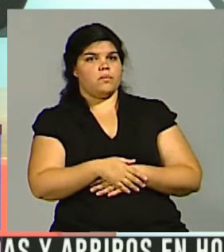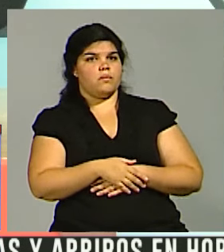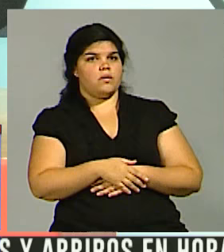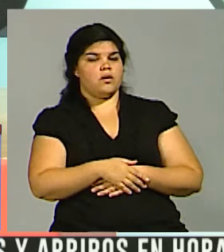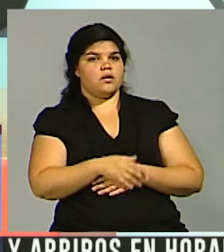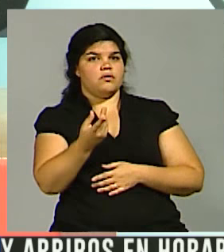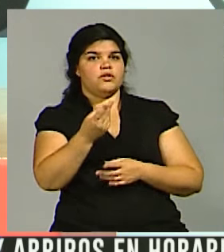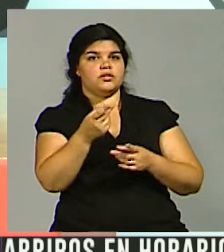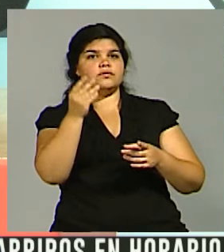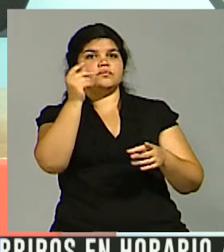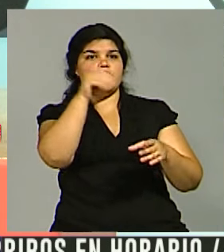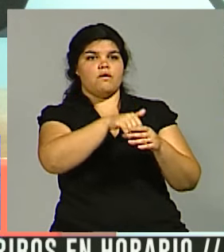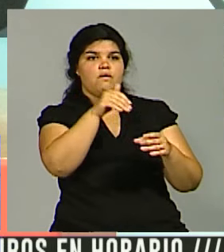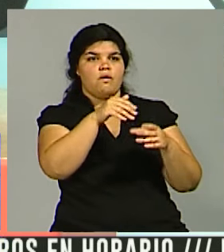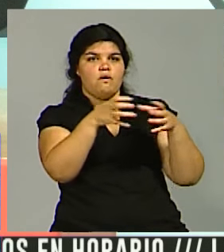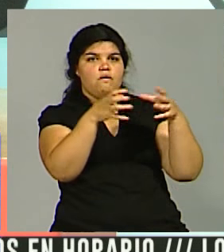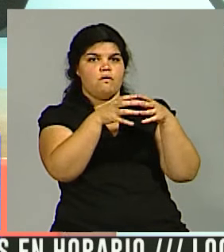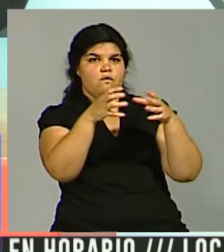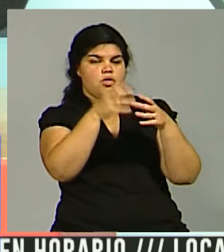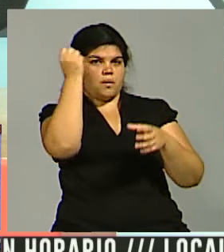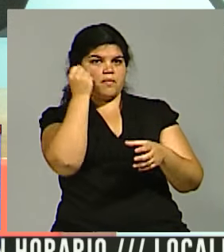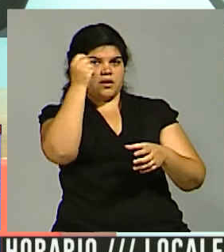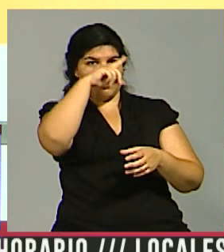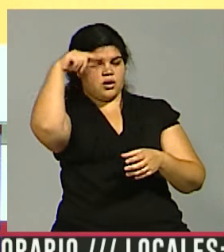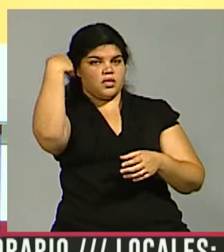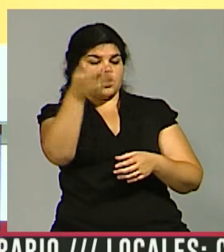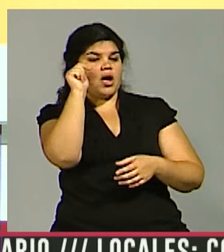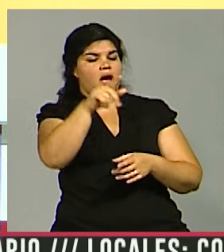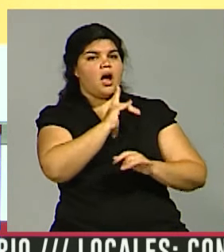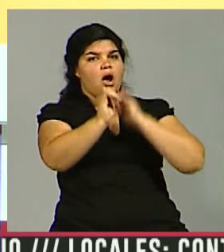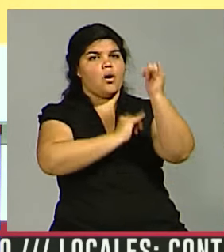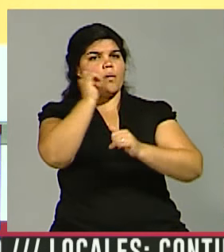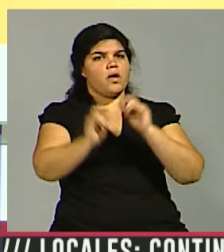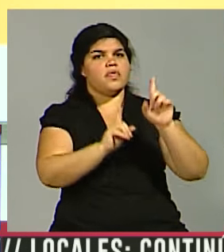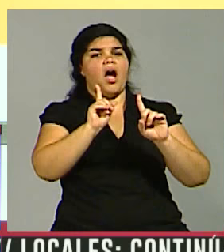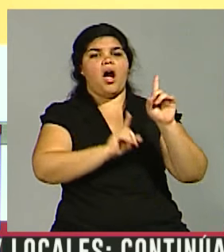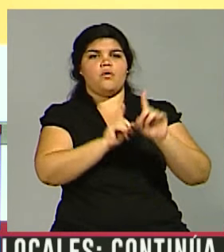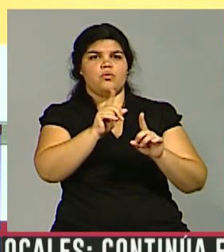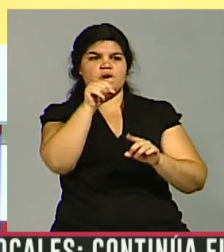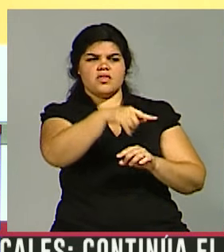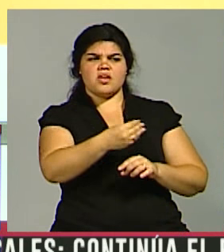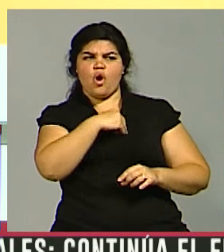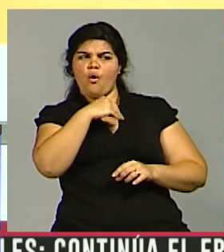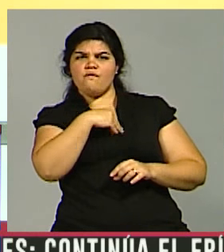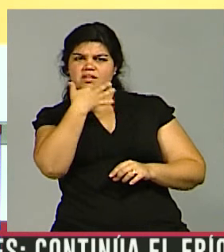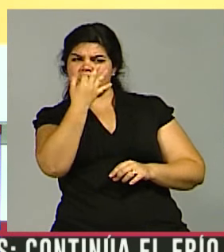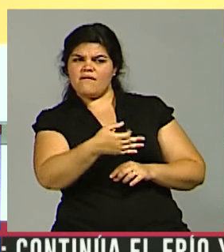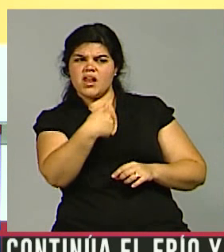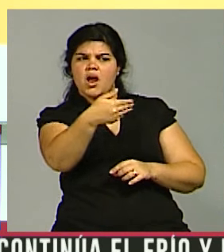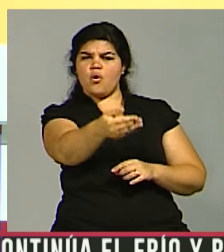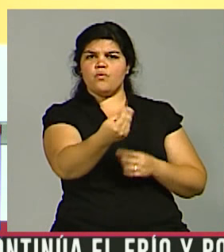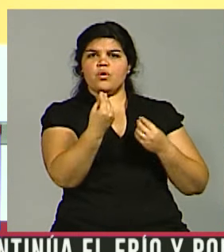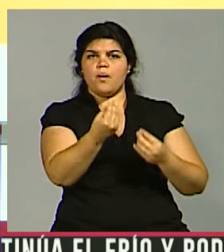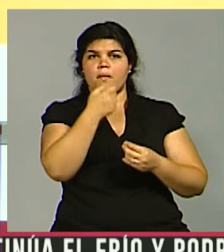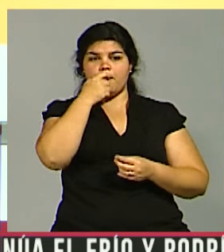Monetario Internacional y podríamos decir que aquellos medios que han interpretado, incluso han titulado que el fondo no le cree por ahí a los pronósticos que tiene el